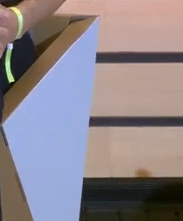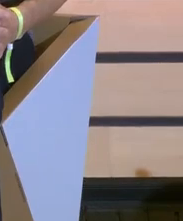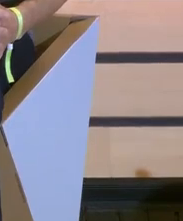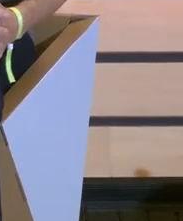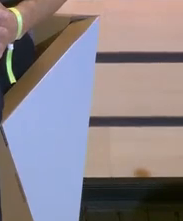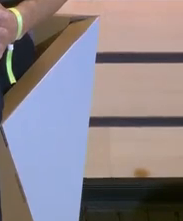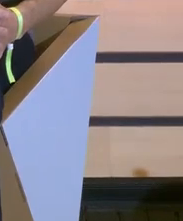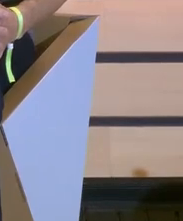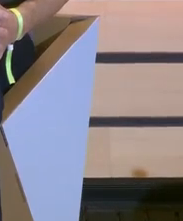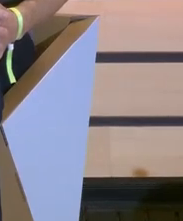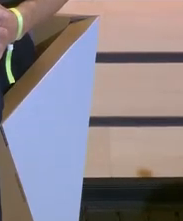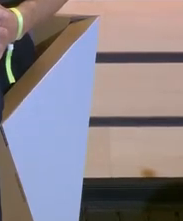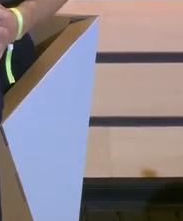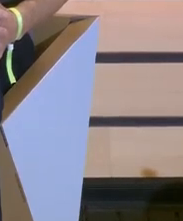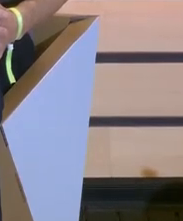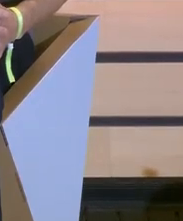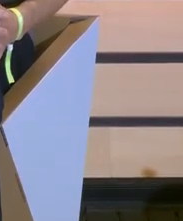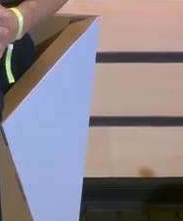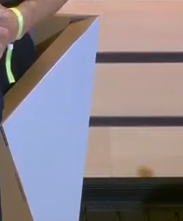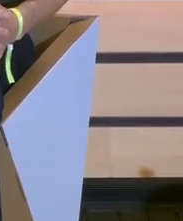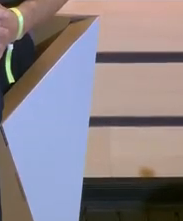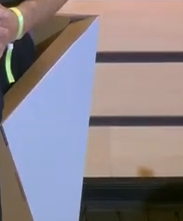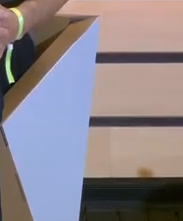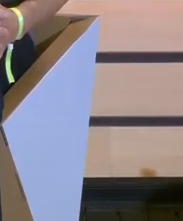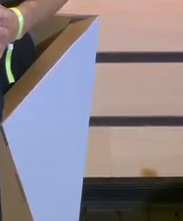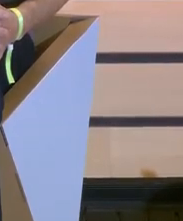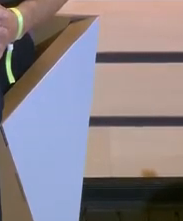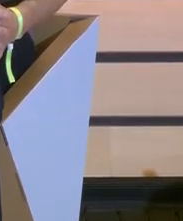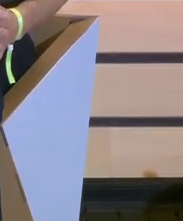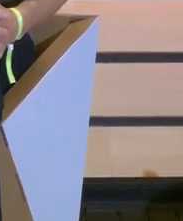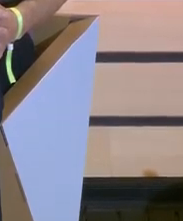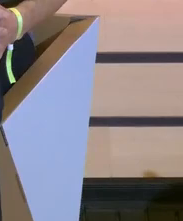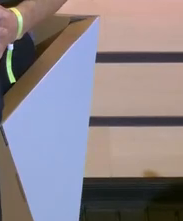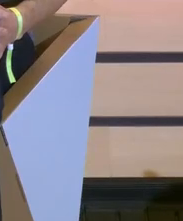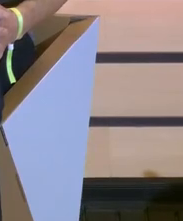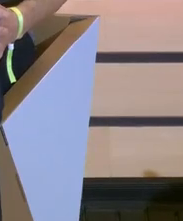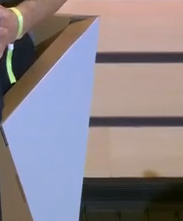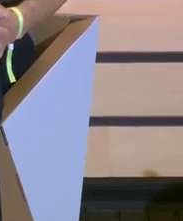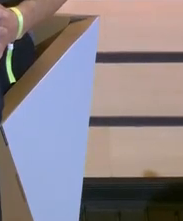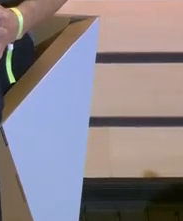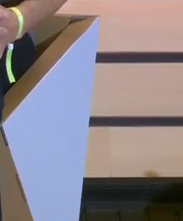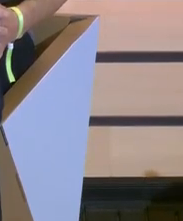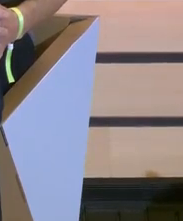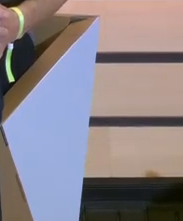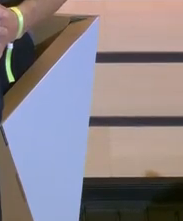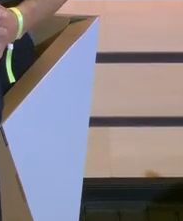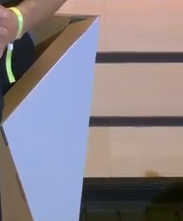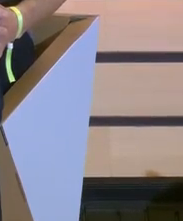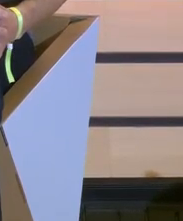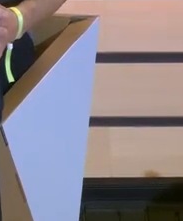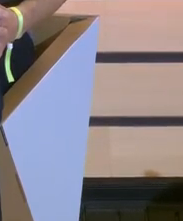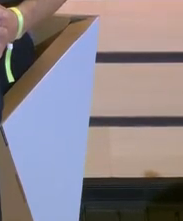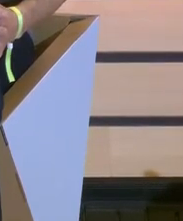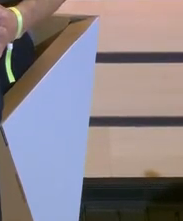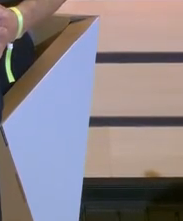que os derivan casos o no, y cómo es el trabajo con estas personas desde que, no sé,